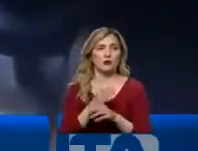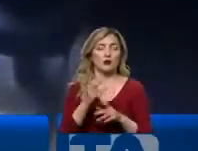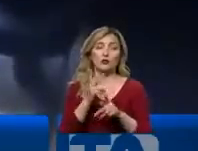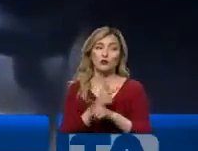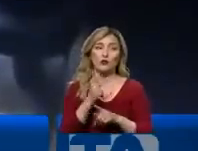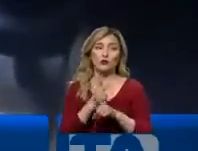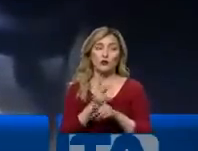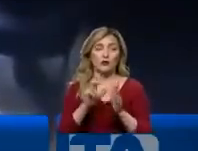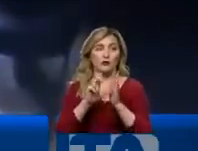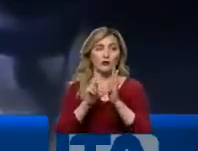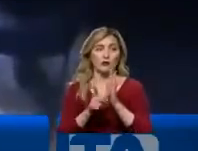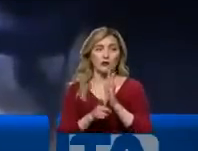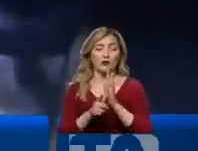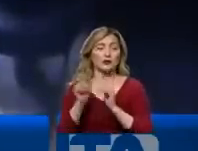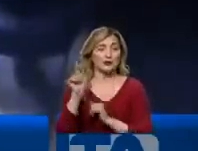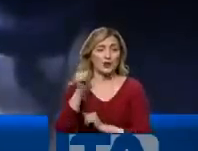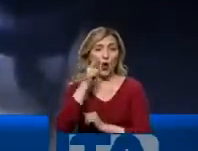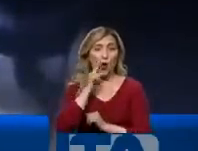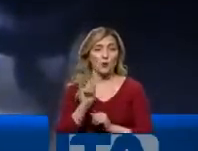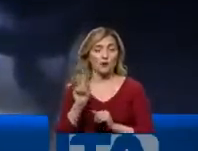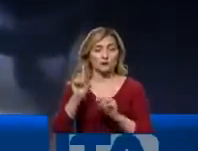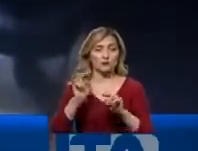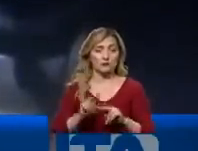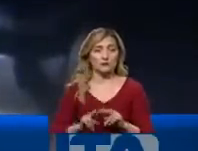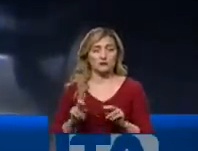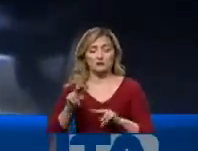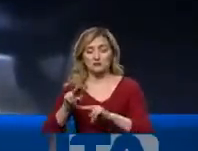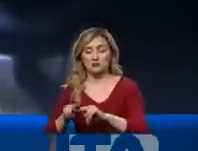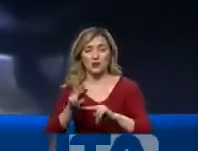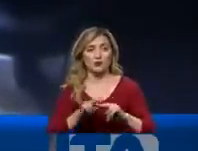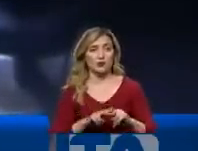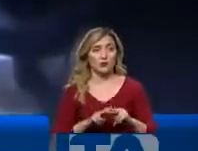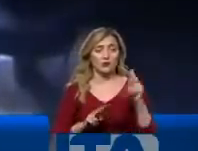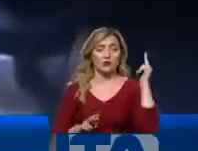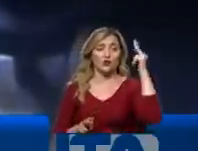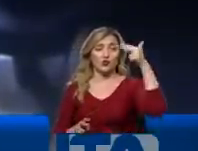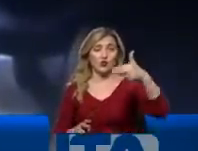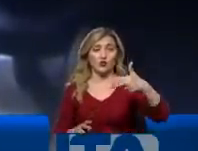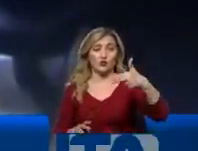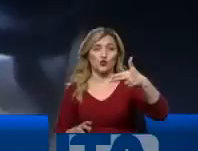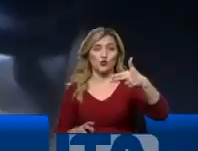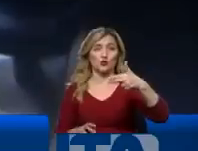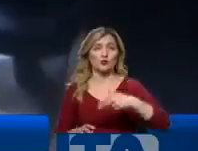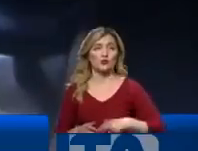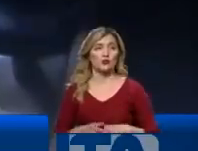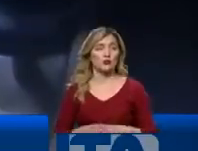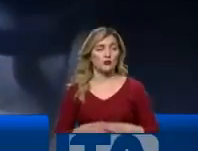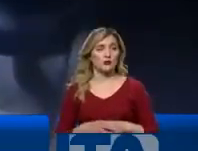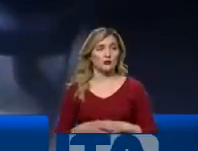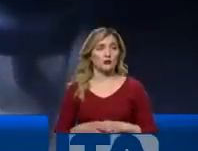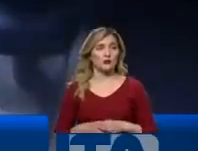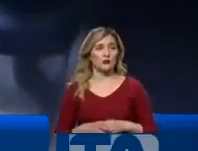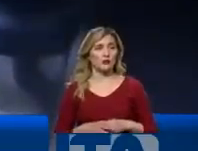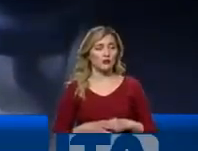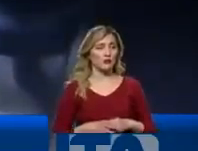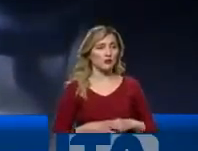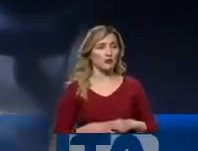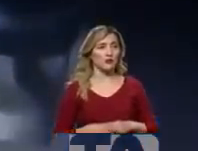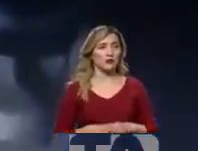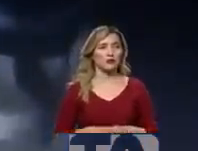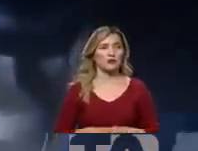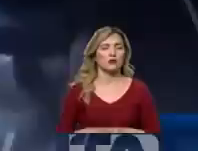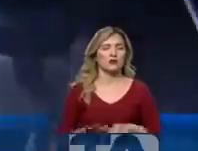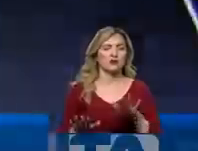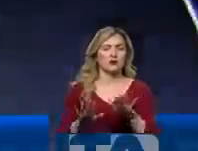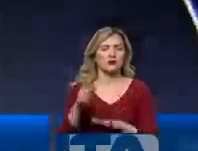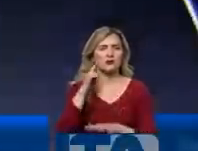en cuestión de segundos, este sujeto saca un arma de fuego, apunta al dueño y empieza a someterlo. Me parecían que yo los conocía porque